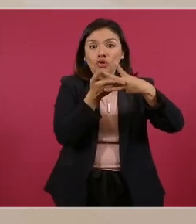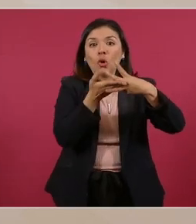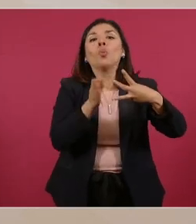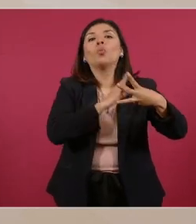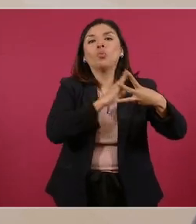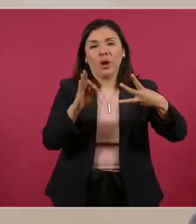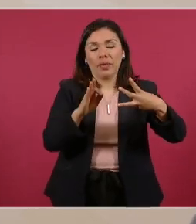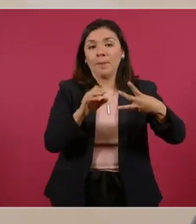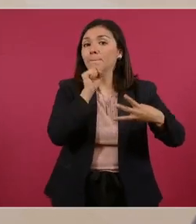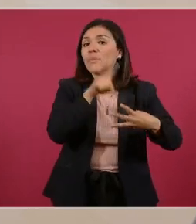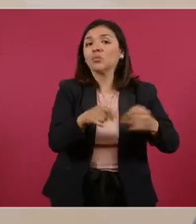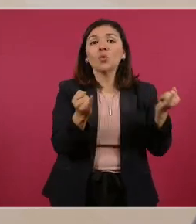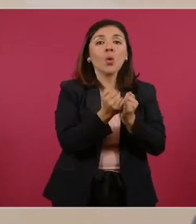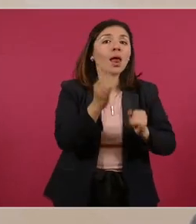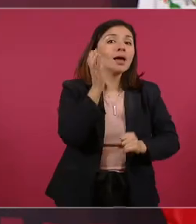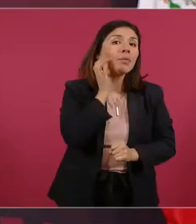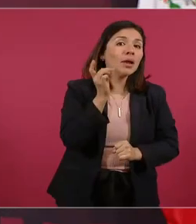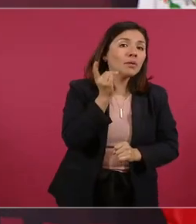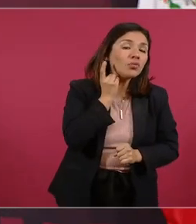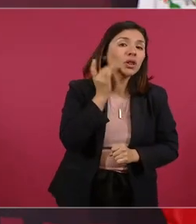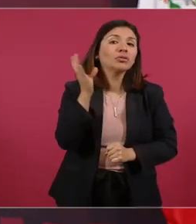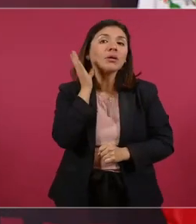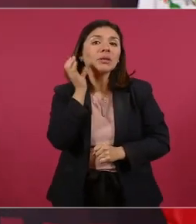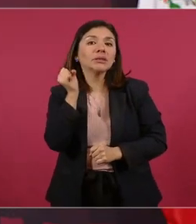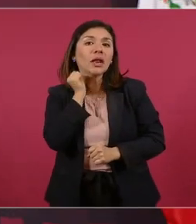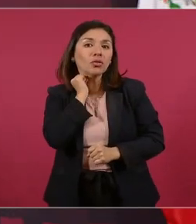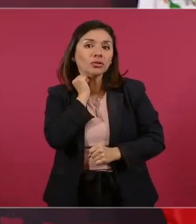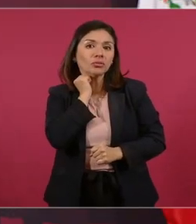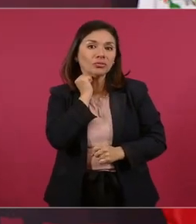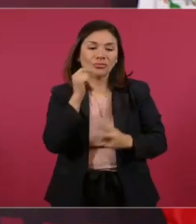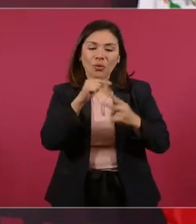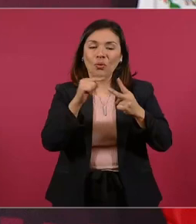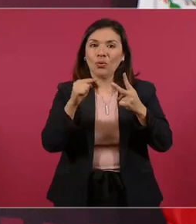tanto en la Cámara de Diputados como en la Cámara de Senadores.